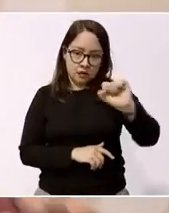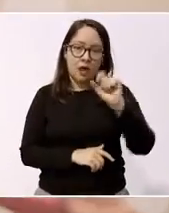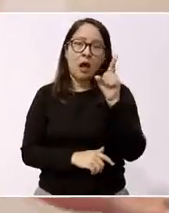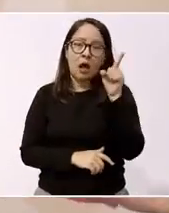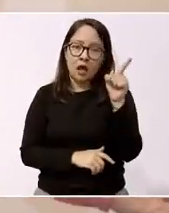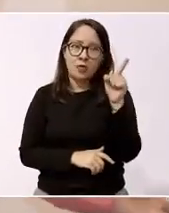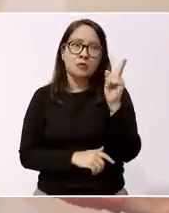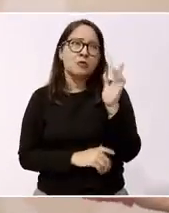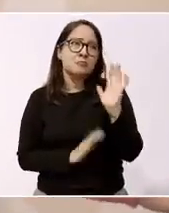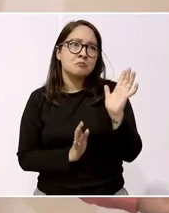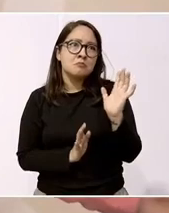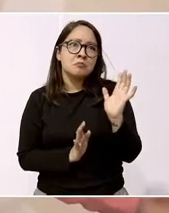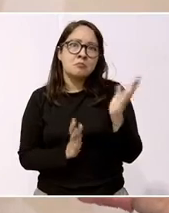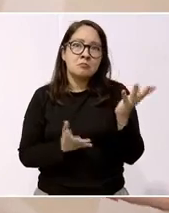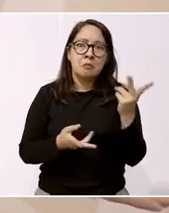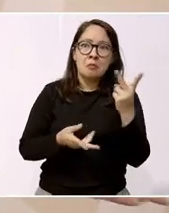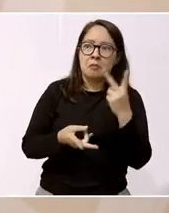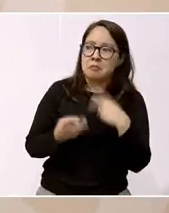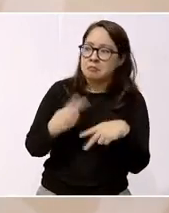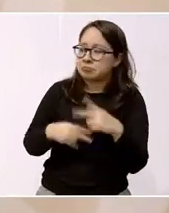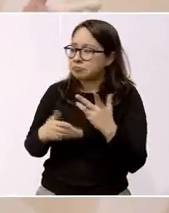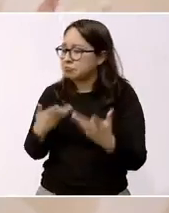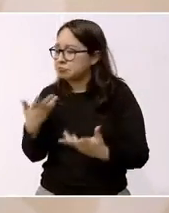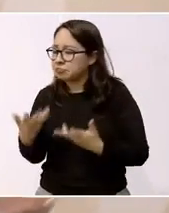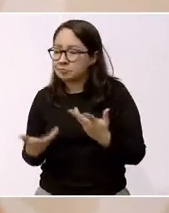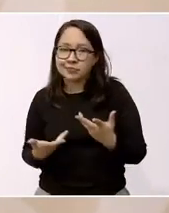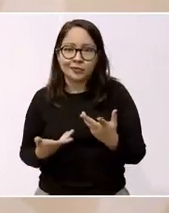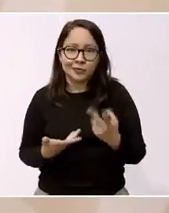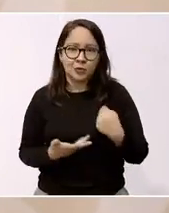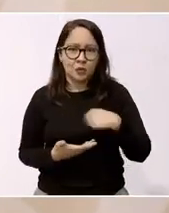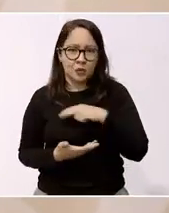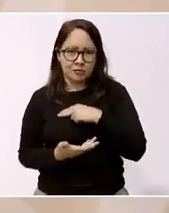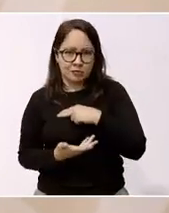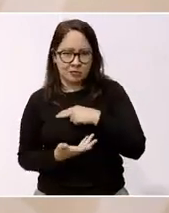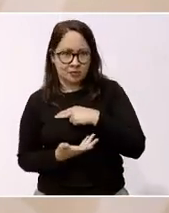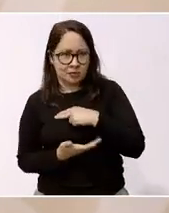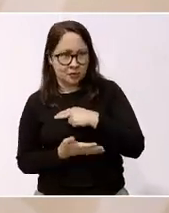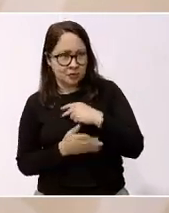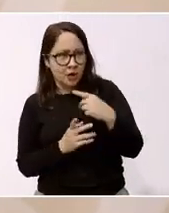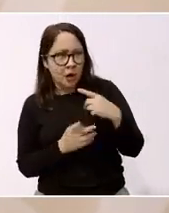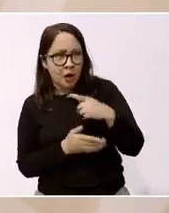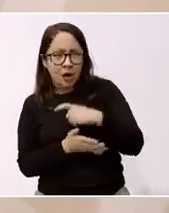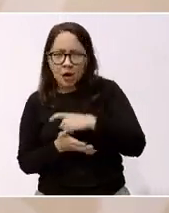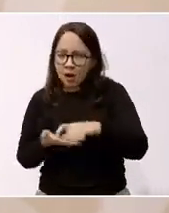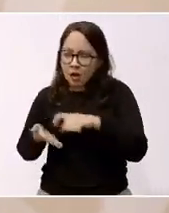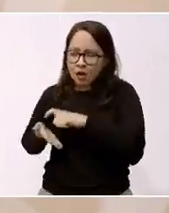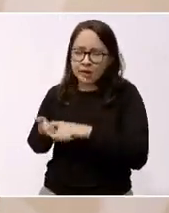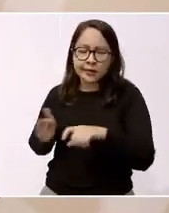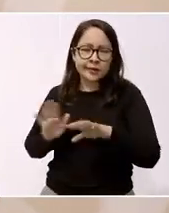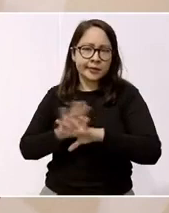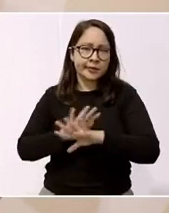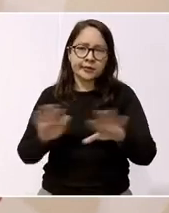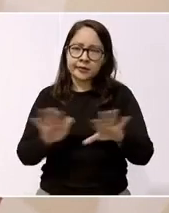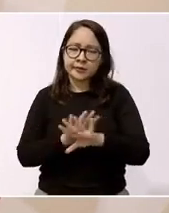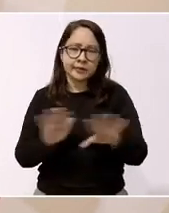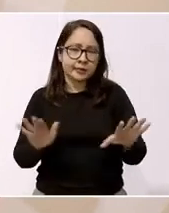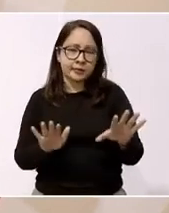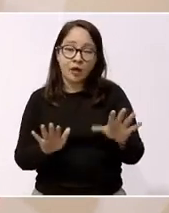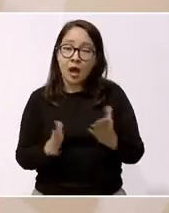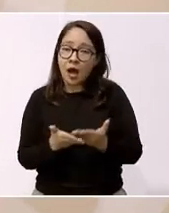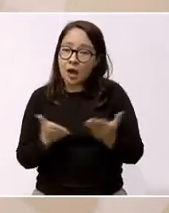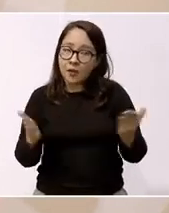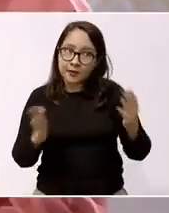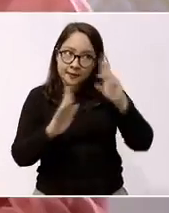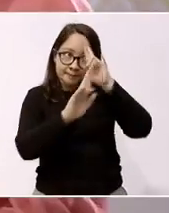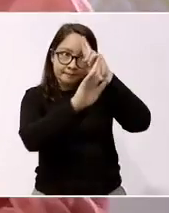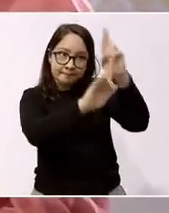y aquí nos compraban, ¿no? Nuestras plantas. Ahora, con todo